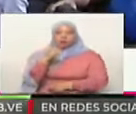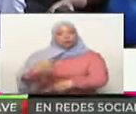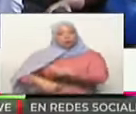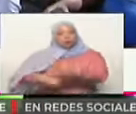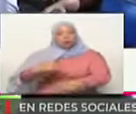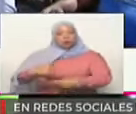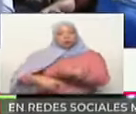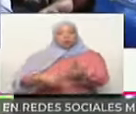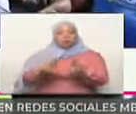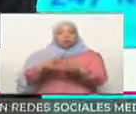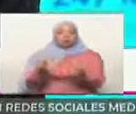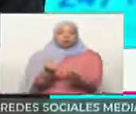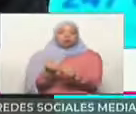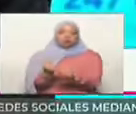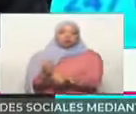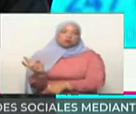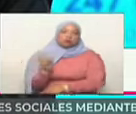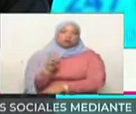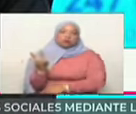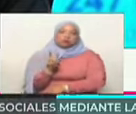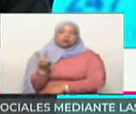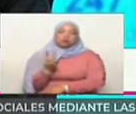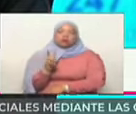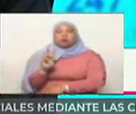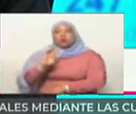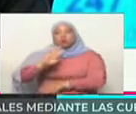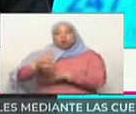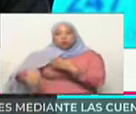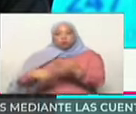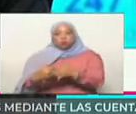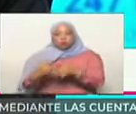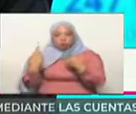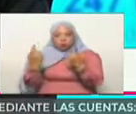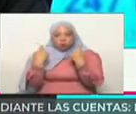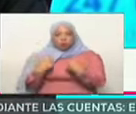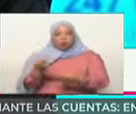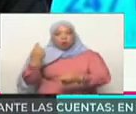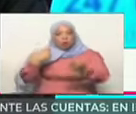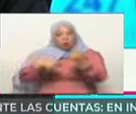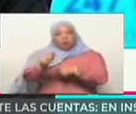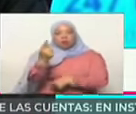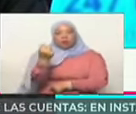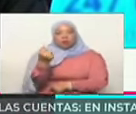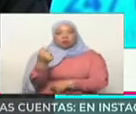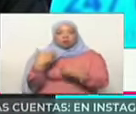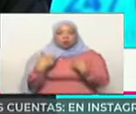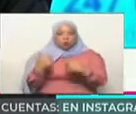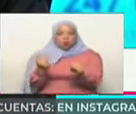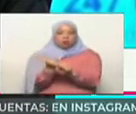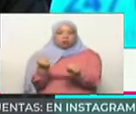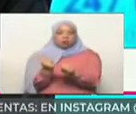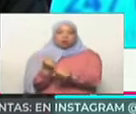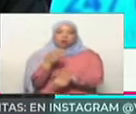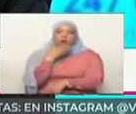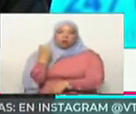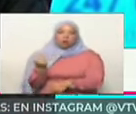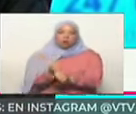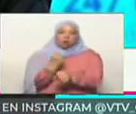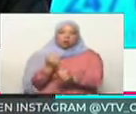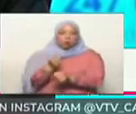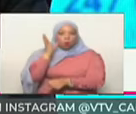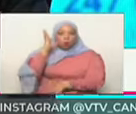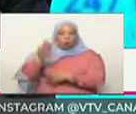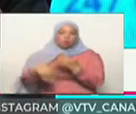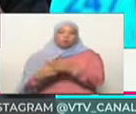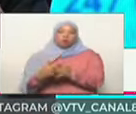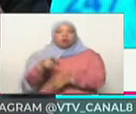de todo en Venezuela y una vocación exportadora, una economía sana que tenga capacidad para lo